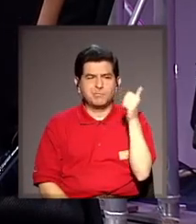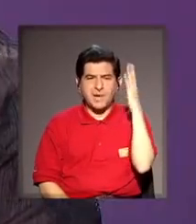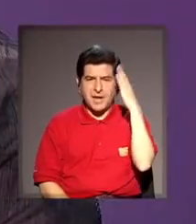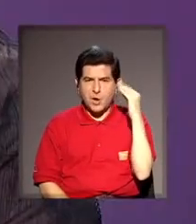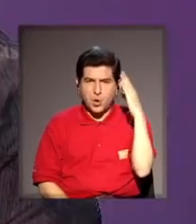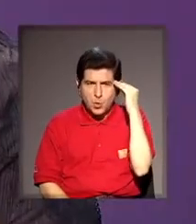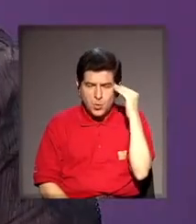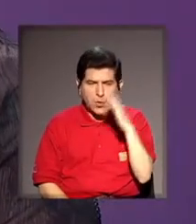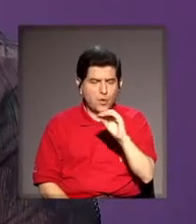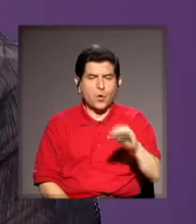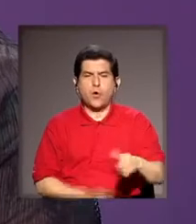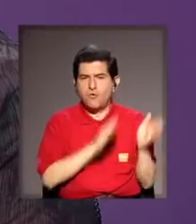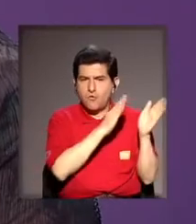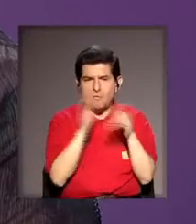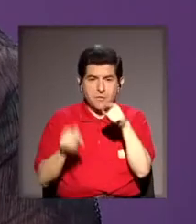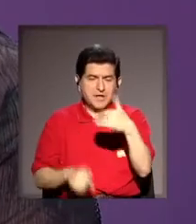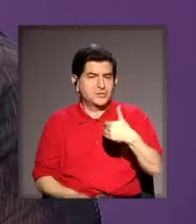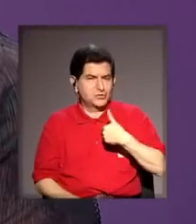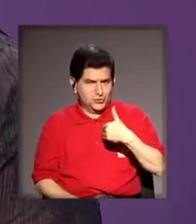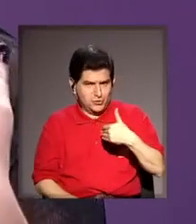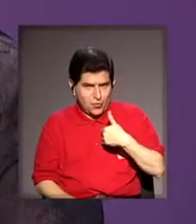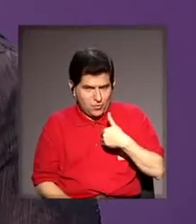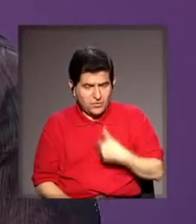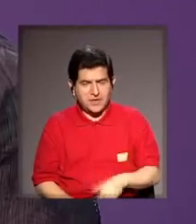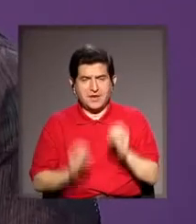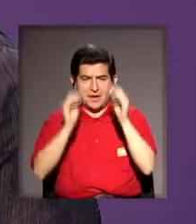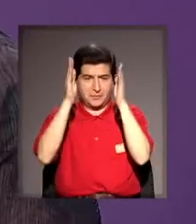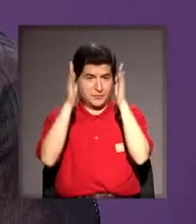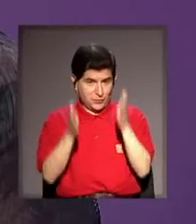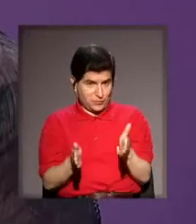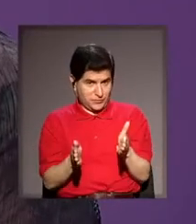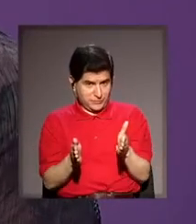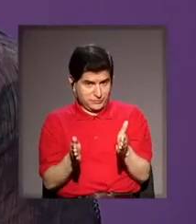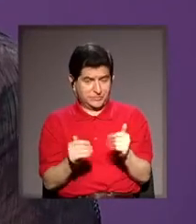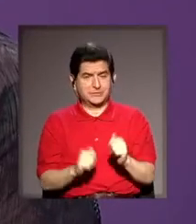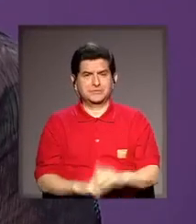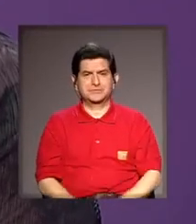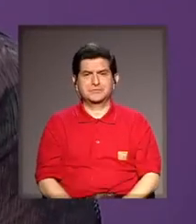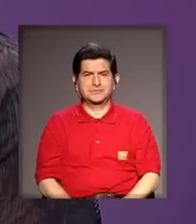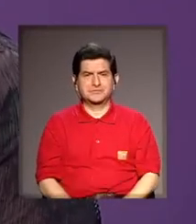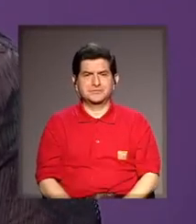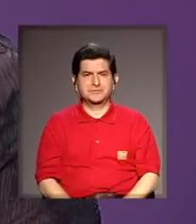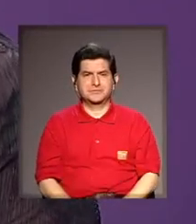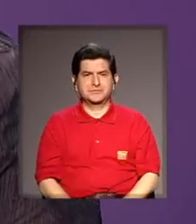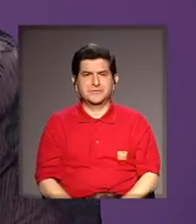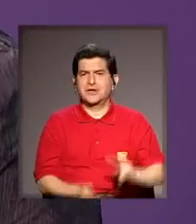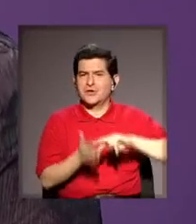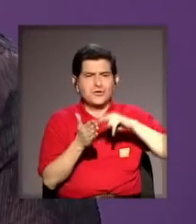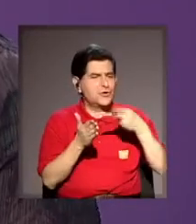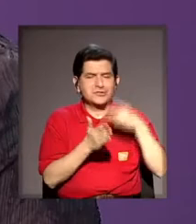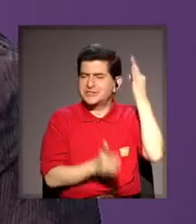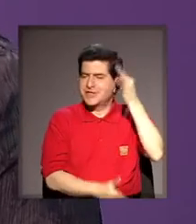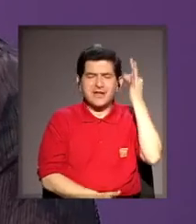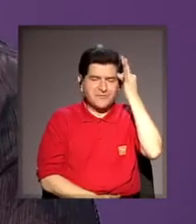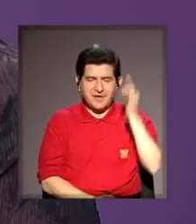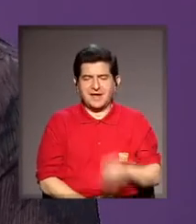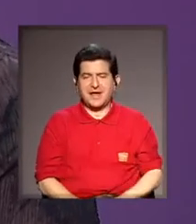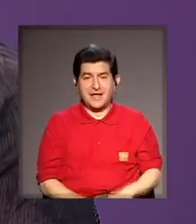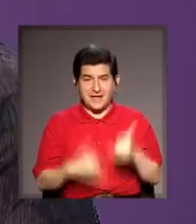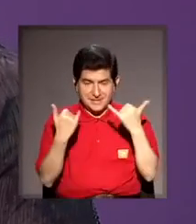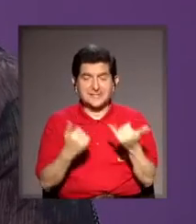digamos la mejor formación que vos podés tener como docente no es tanto la teoría sino la experiencia